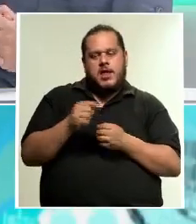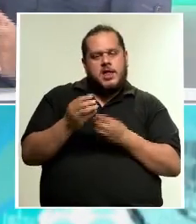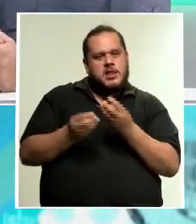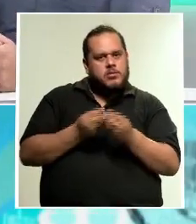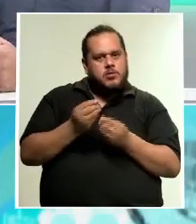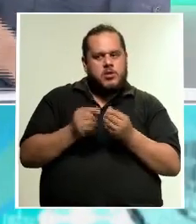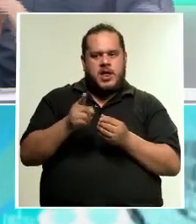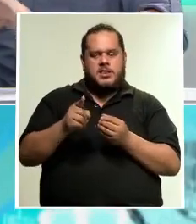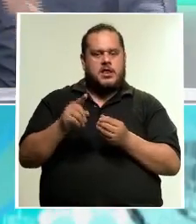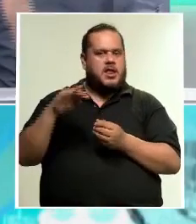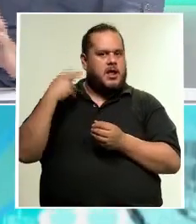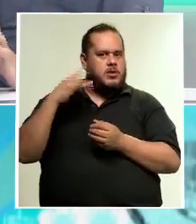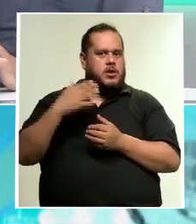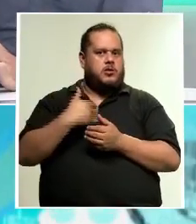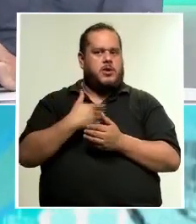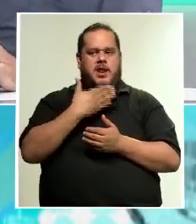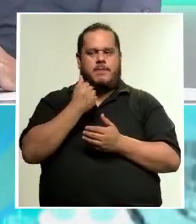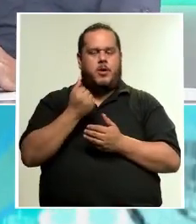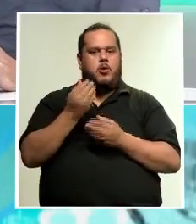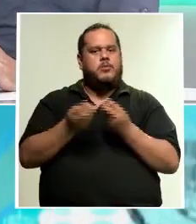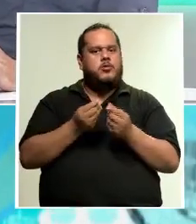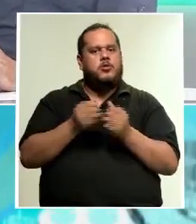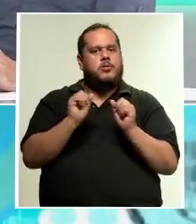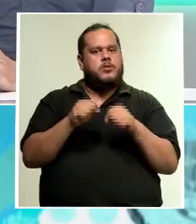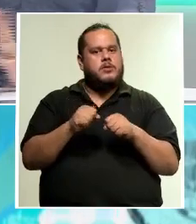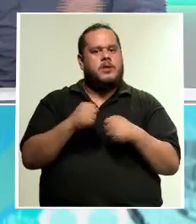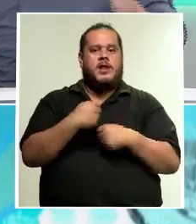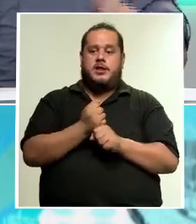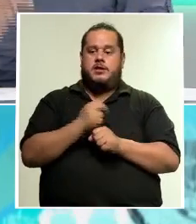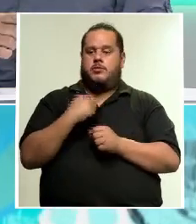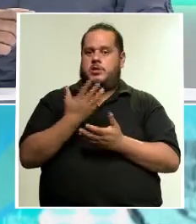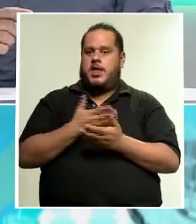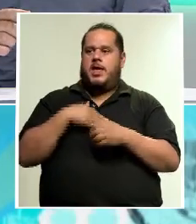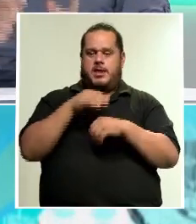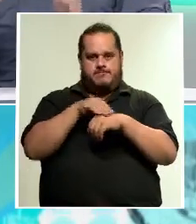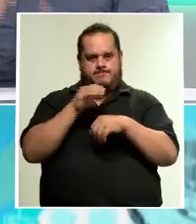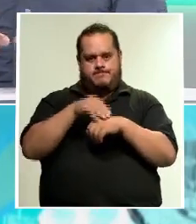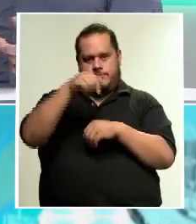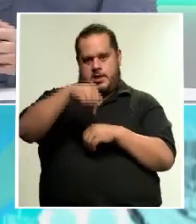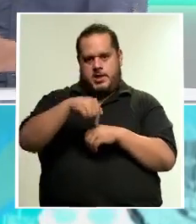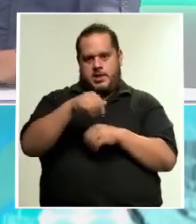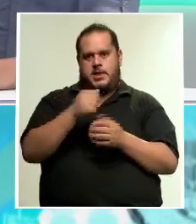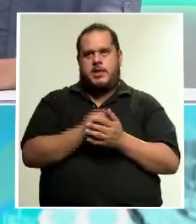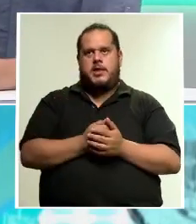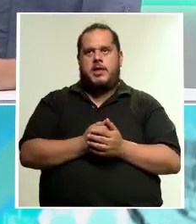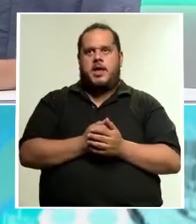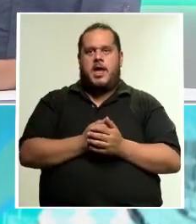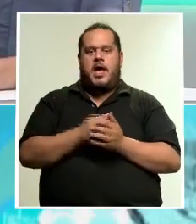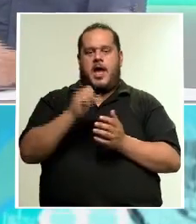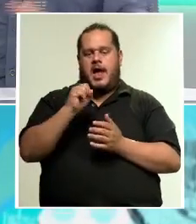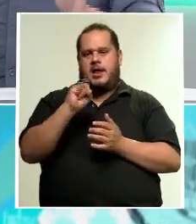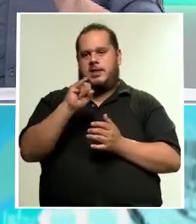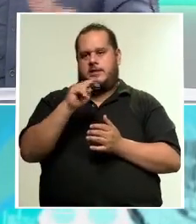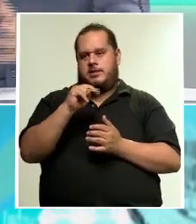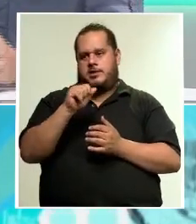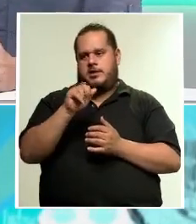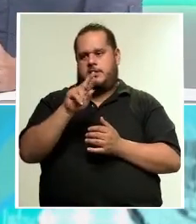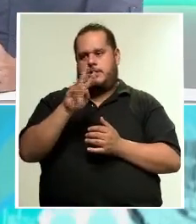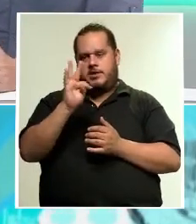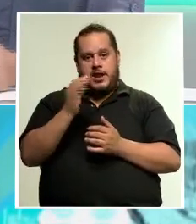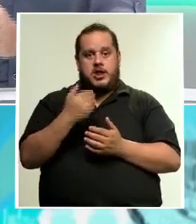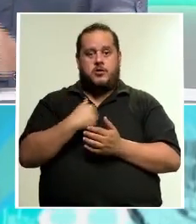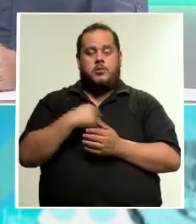producciones, esas canciones tuvieran la mejor producción posible. Entonces lo que hicimos fue citarlos acá, a los estudios del CINART. Y tuvimos a